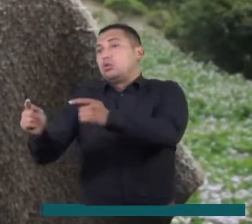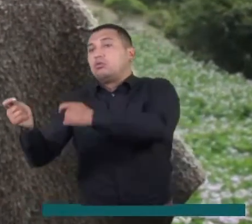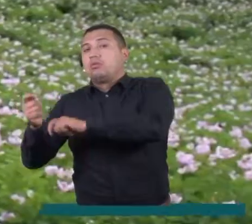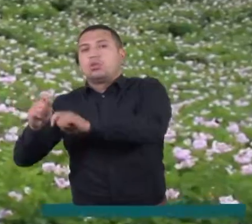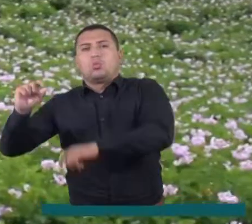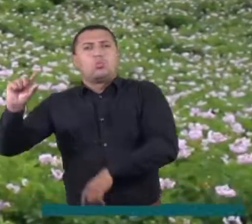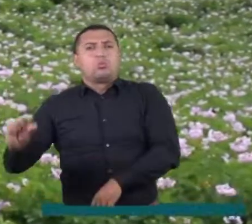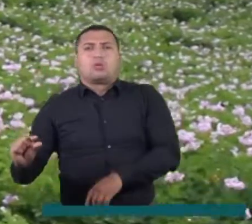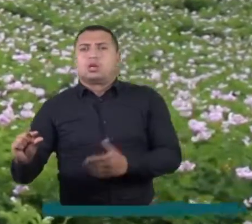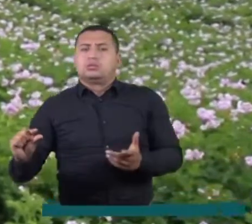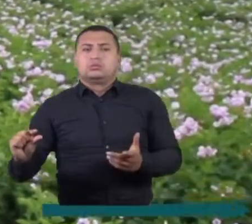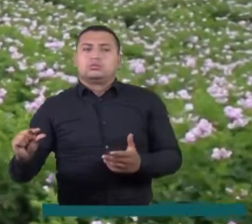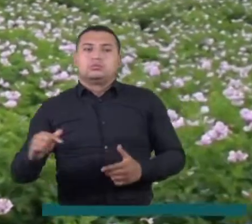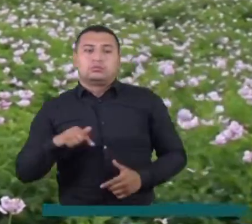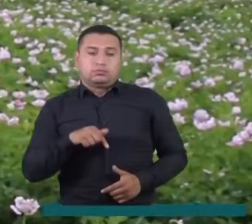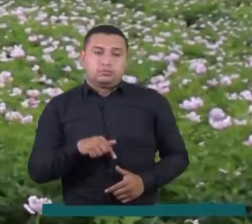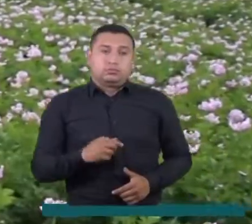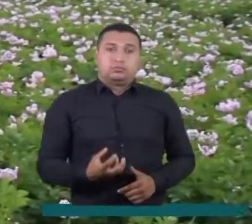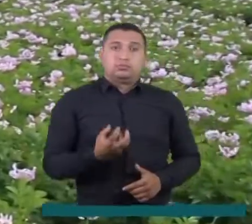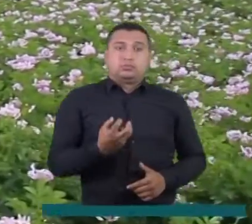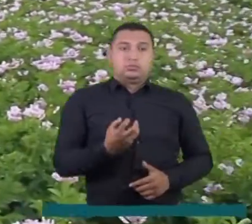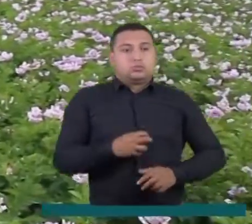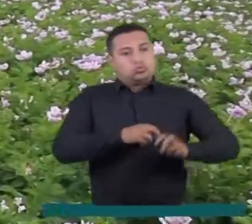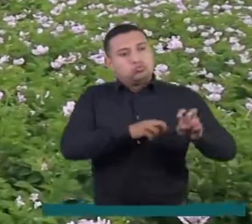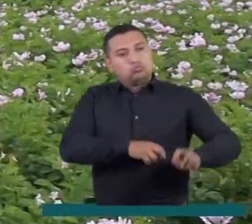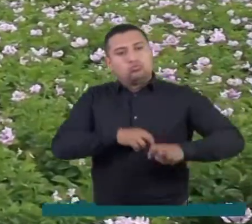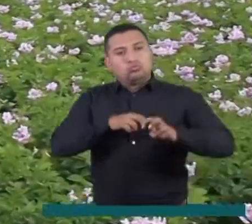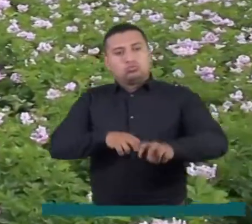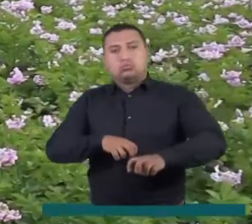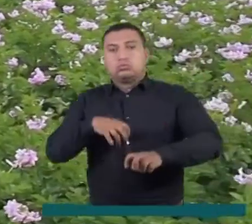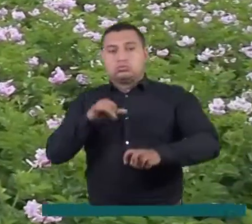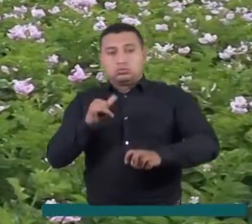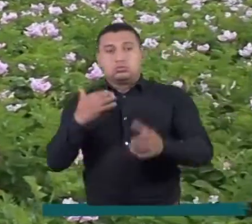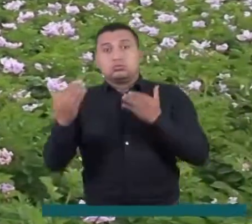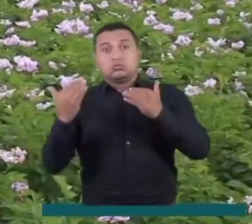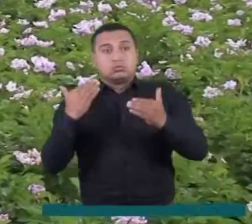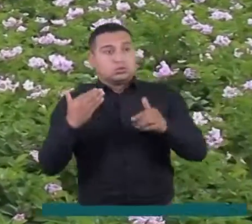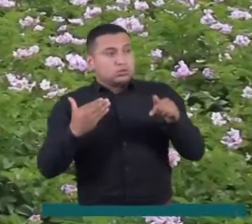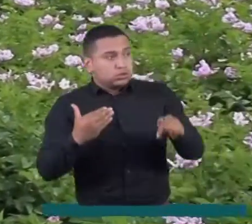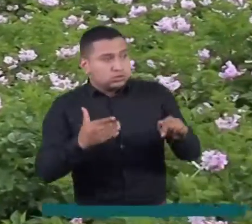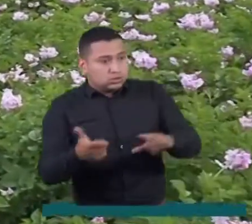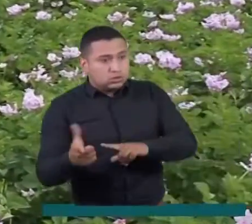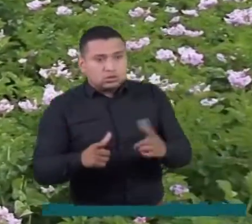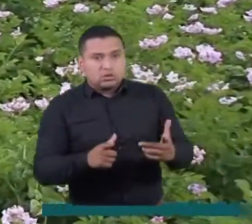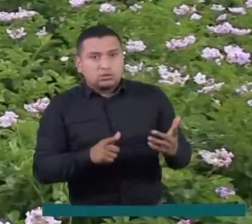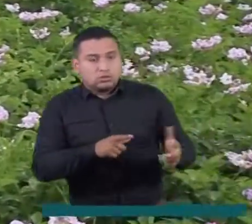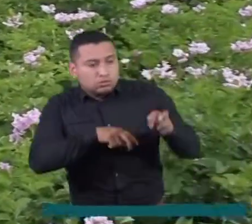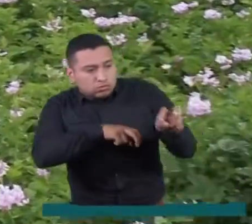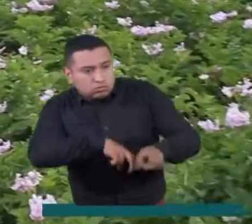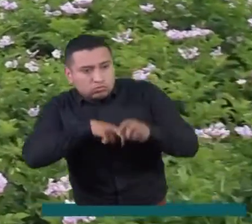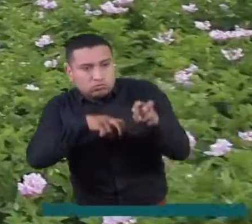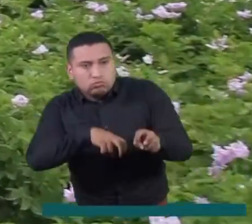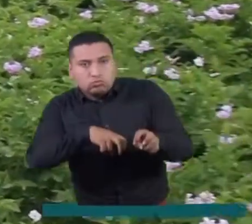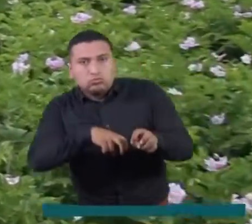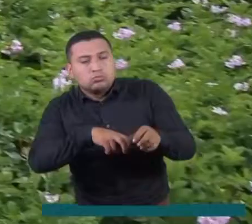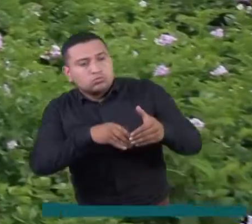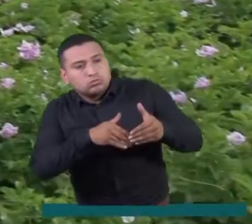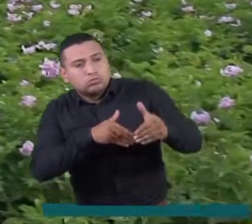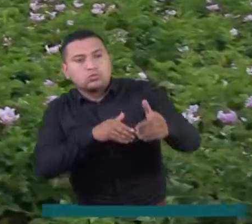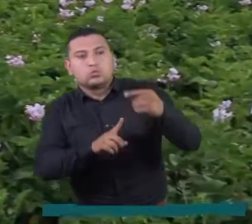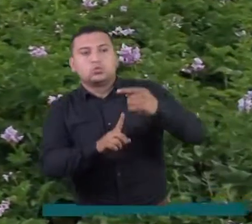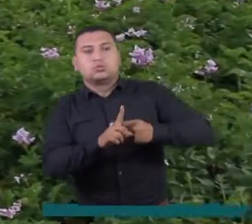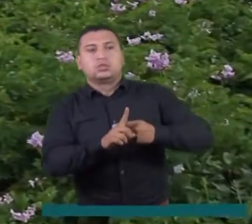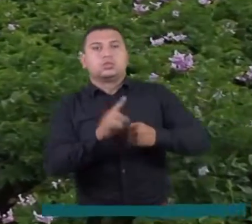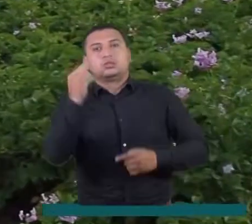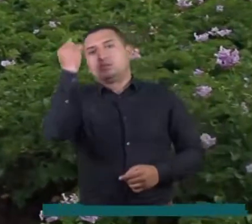central de abasto. Este es un cultivo de papa. De acuerdo con los campesinos, está listo para cosechar, recogerla en el